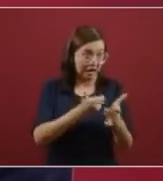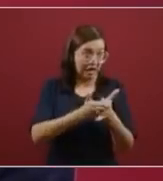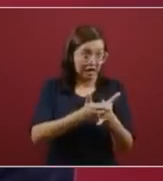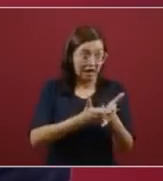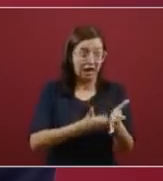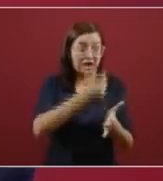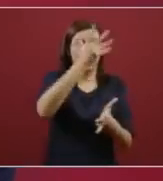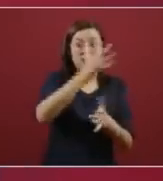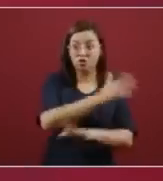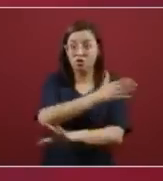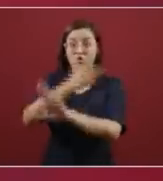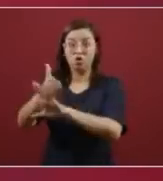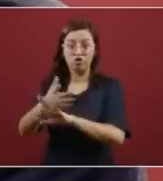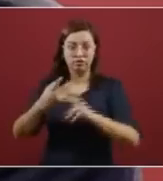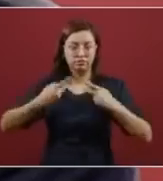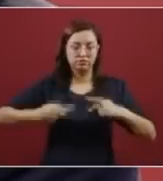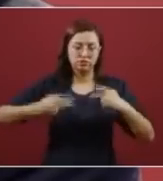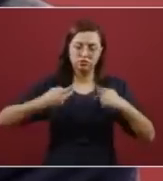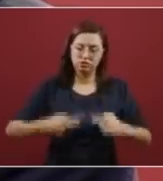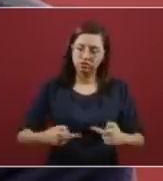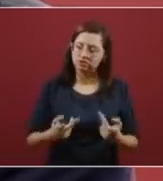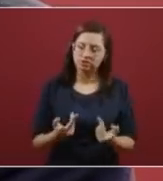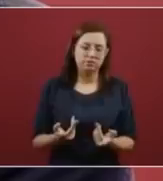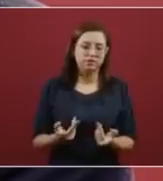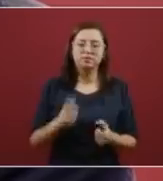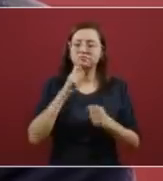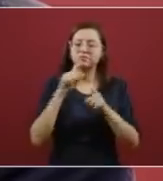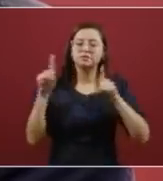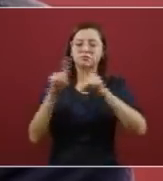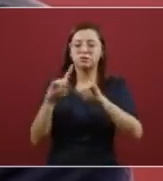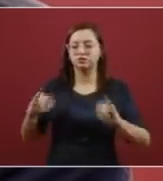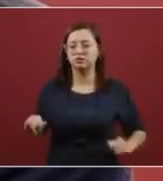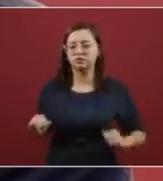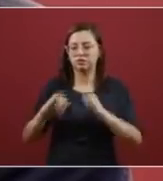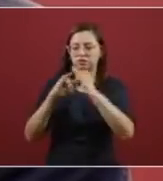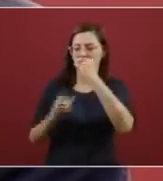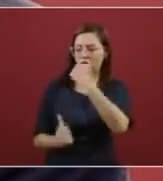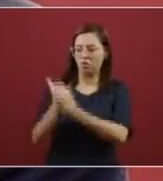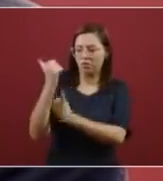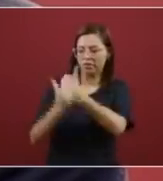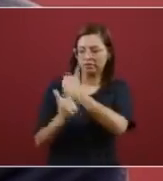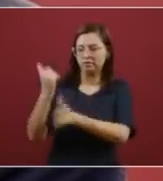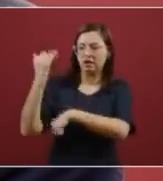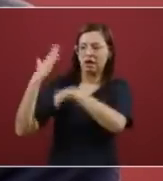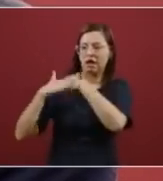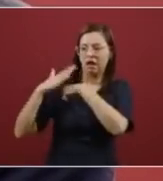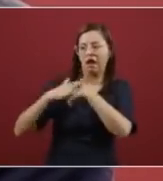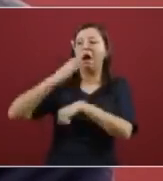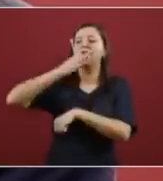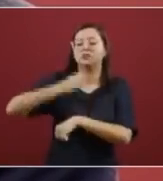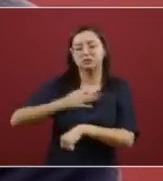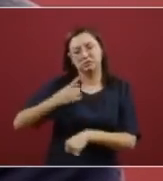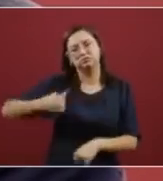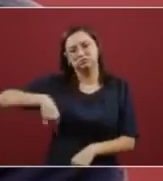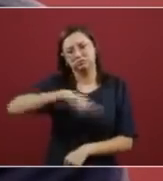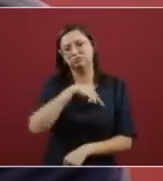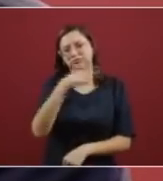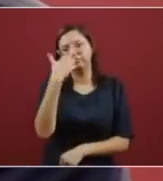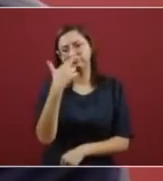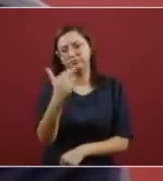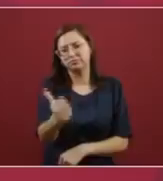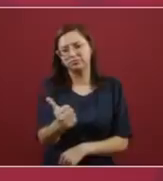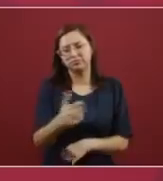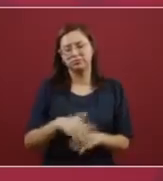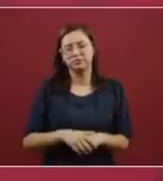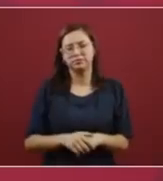Ya hasta el Instituto de la Competencia nos dio la razón en ese sentido.